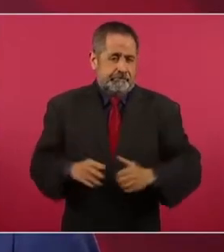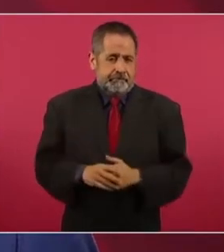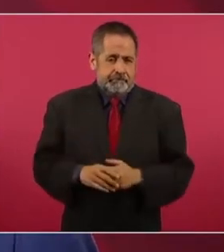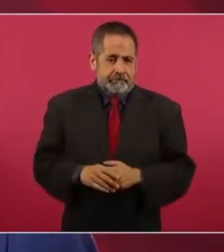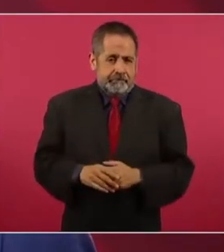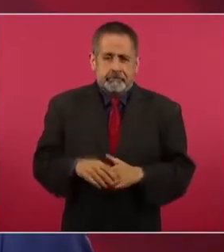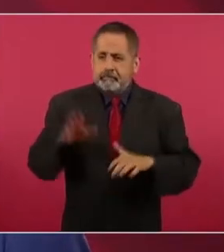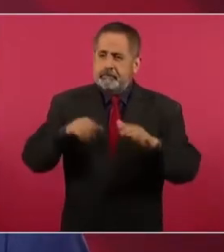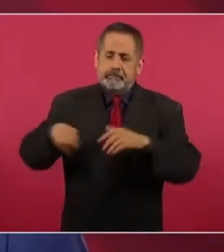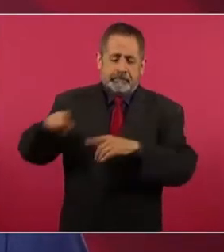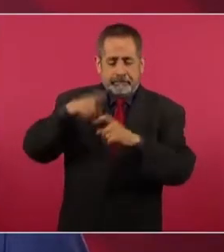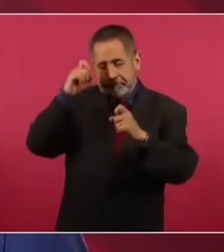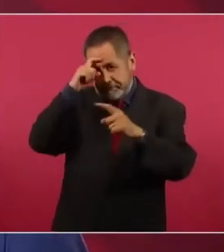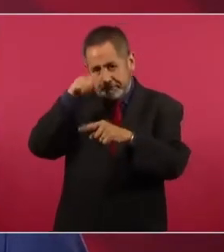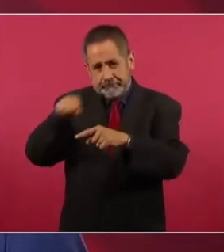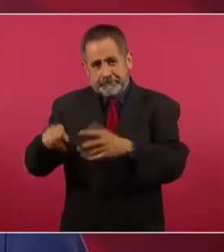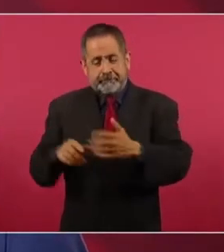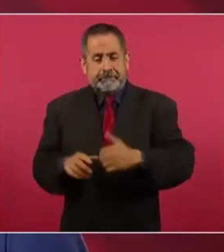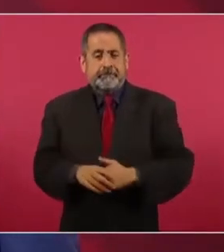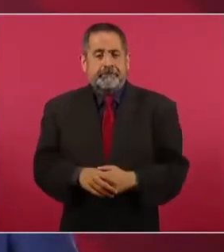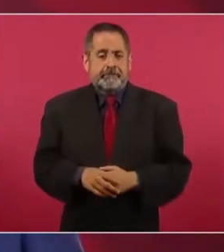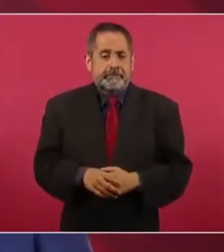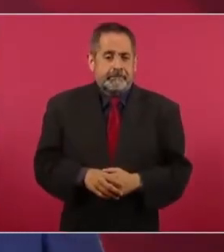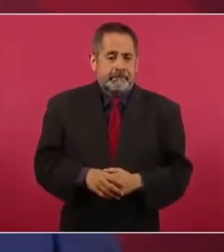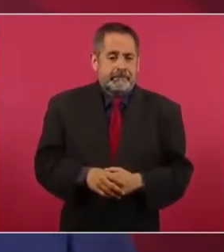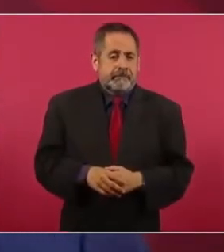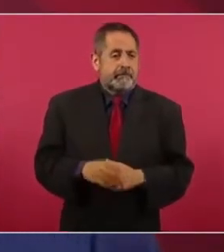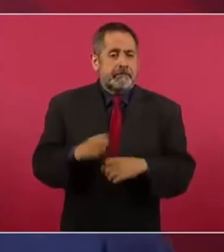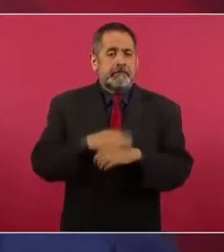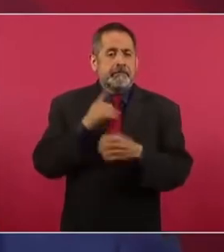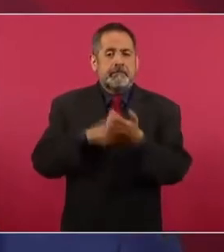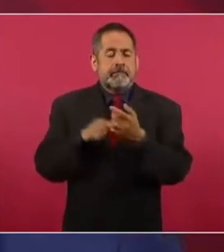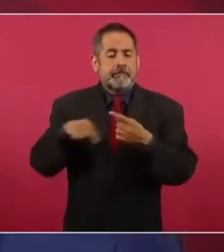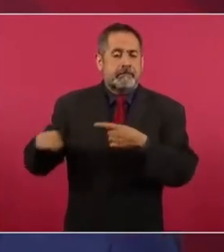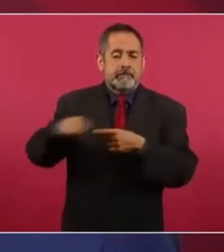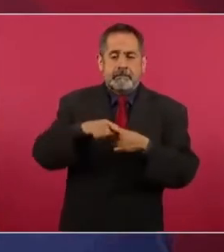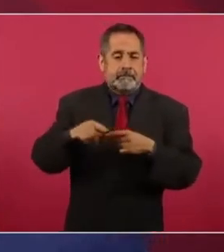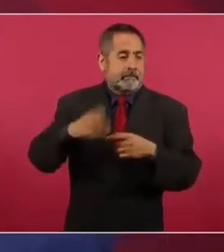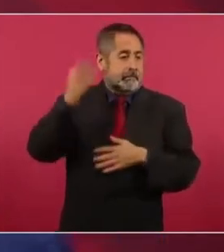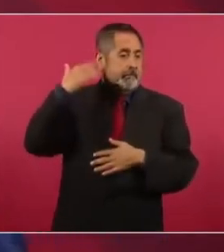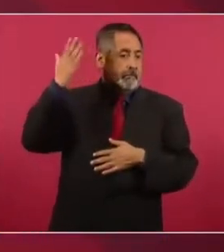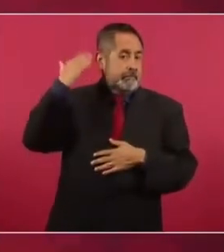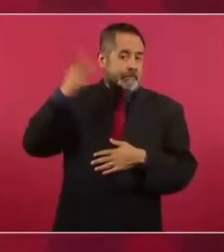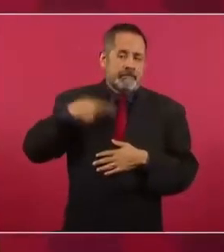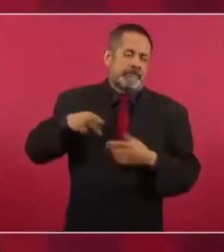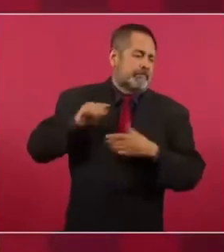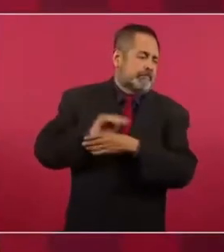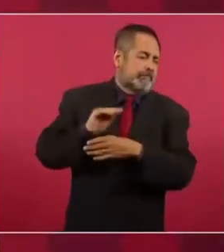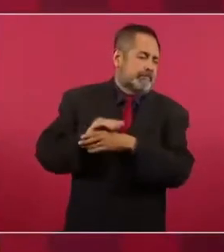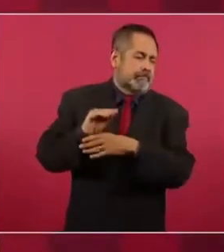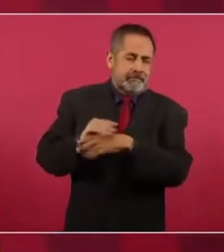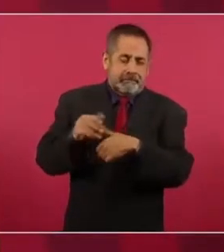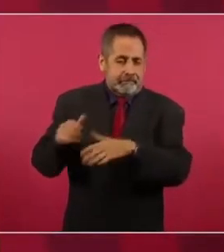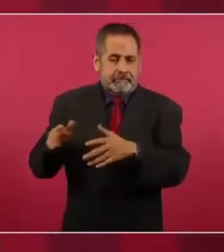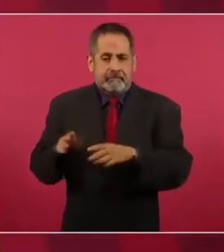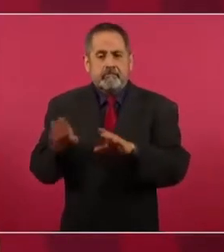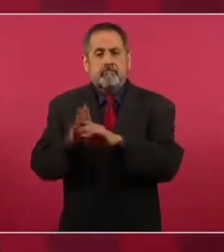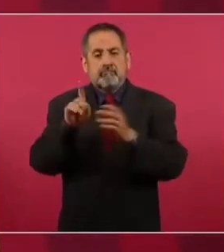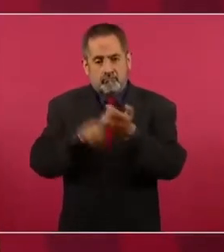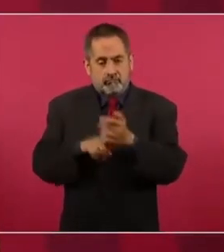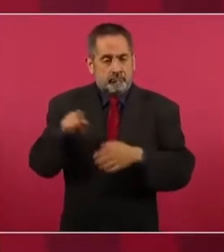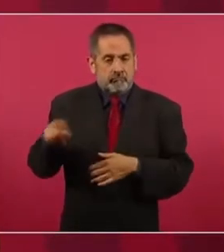Les cuesta trabajo, porque para ellos el pueblo no existía y tienen